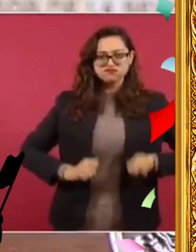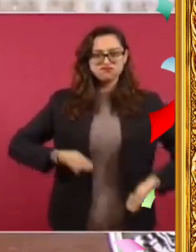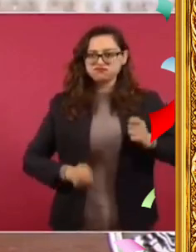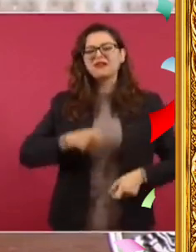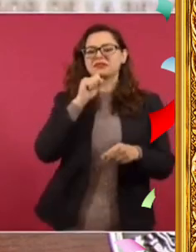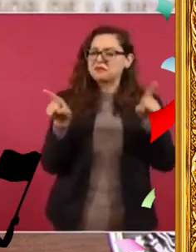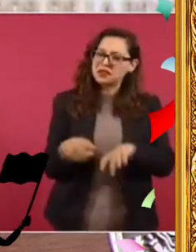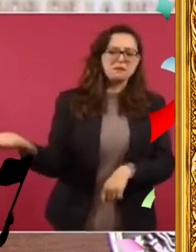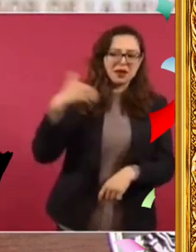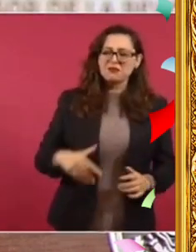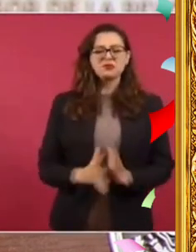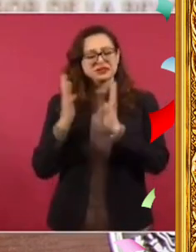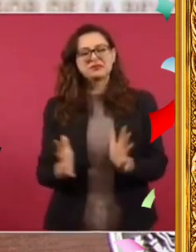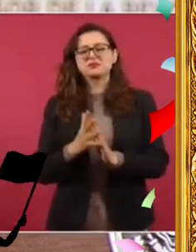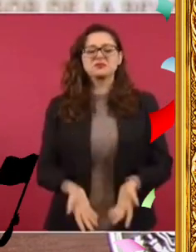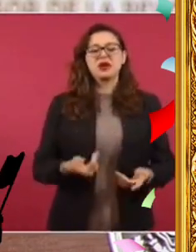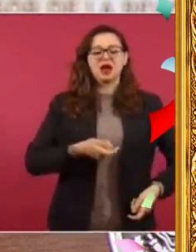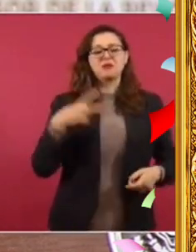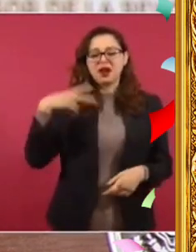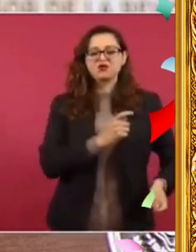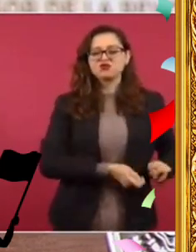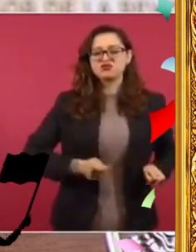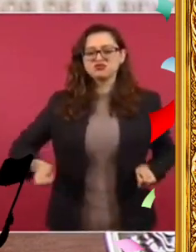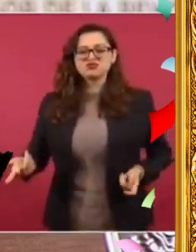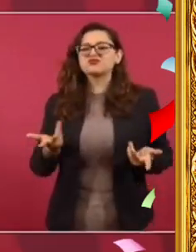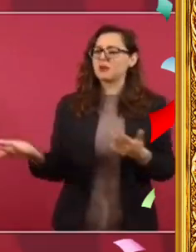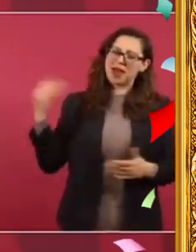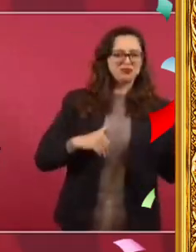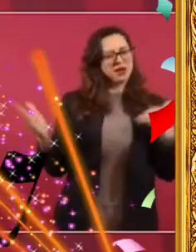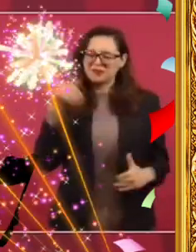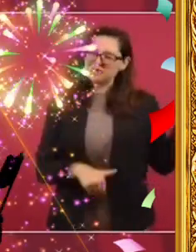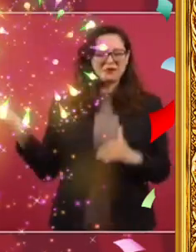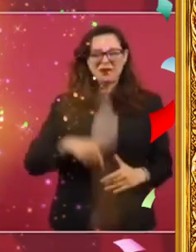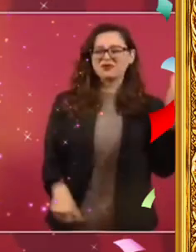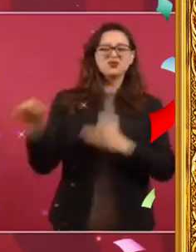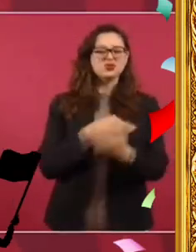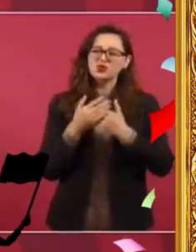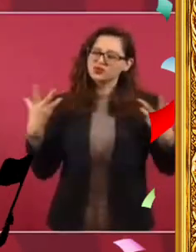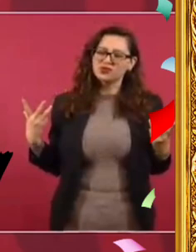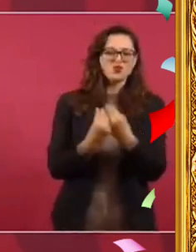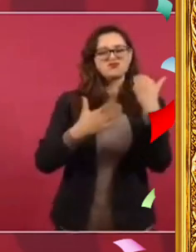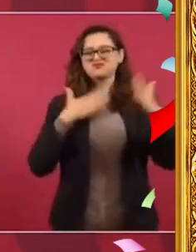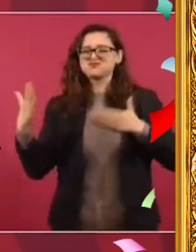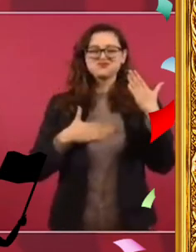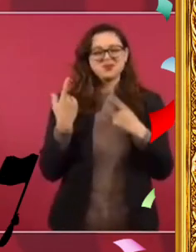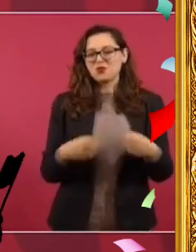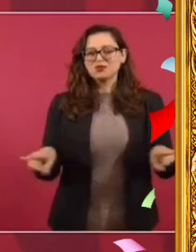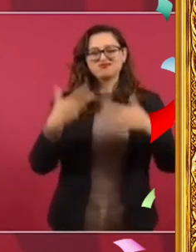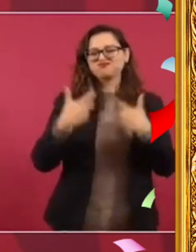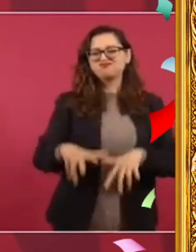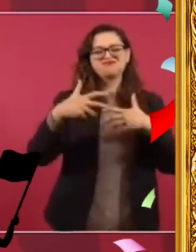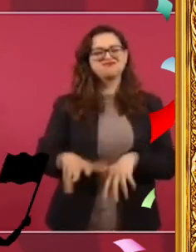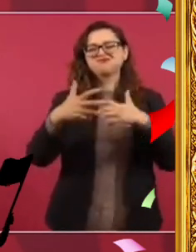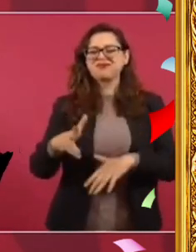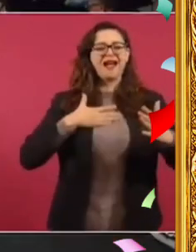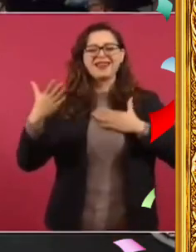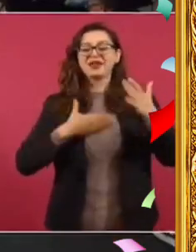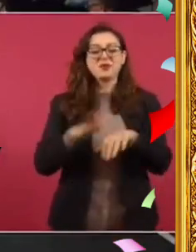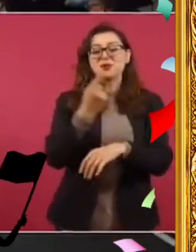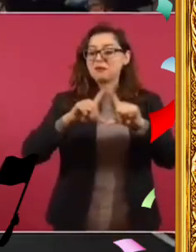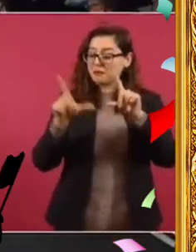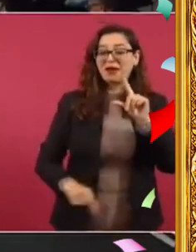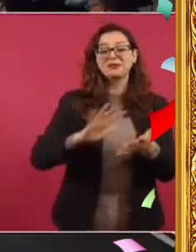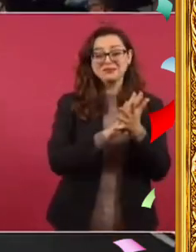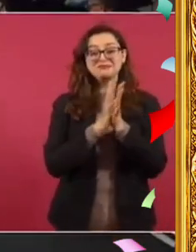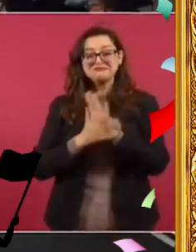también, que participen. Y las bandas, y marimba. Y vamos a celebrar de que vamos avanzando en la transformación del país